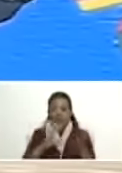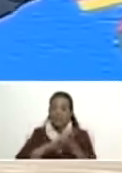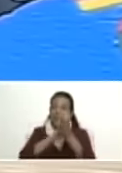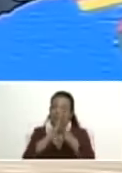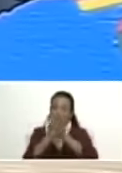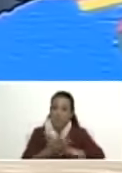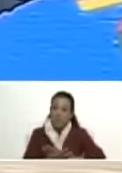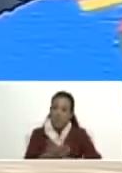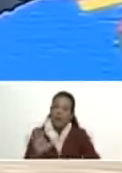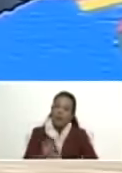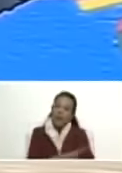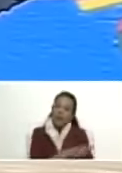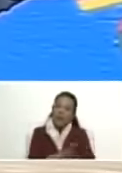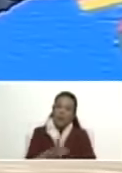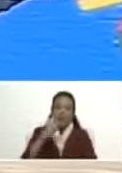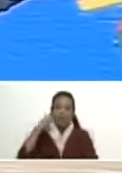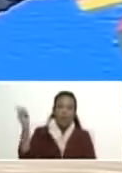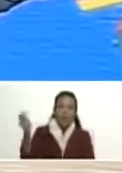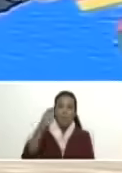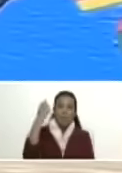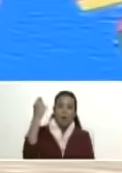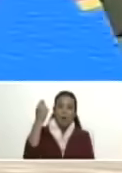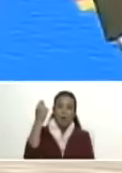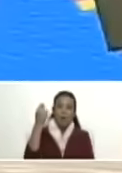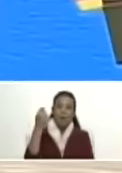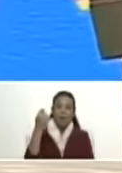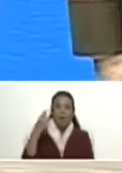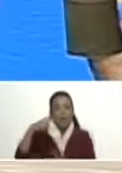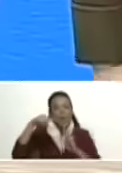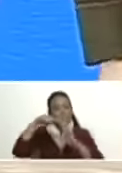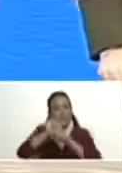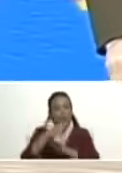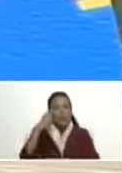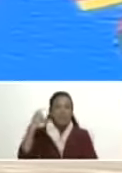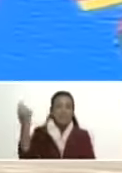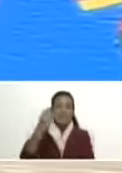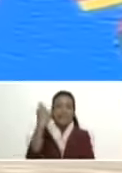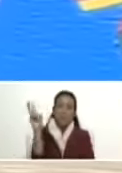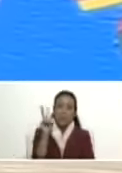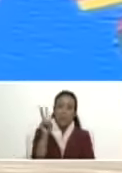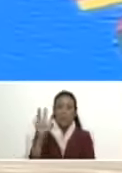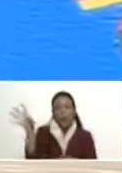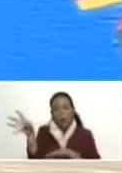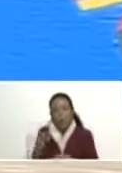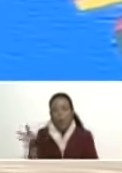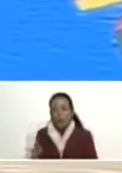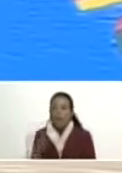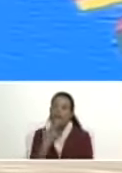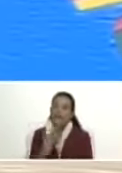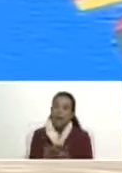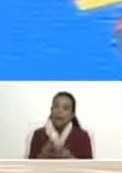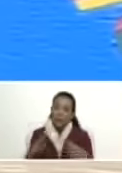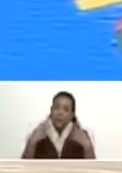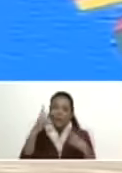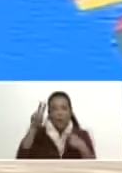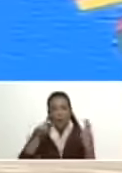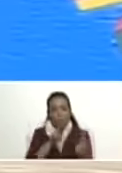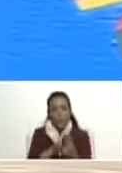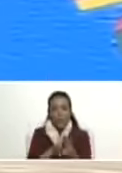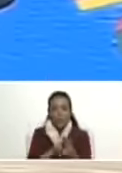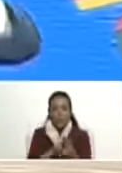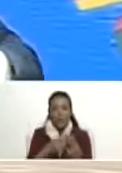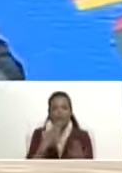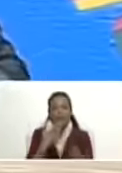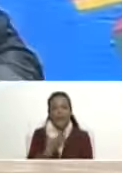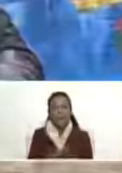con una canción del llano venezolano, de la profundidad del llano a la Guayana Esequiba. Muchas gracias. Hasta la próxima.